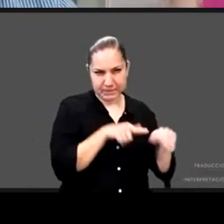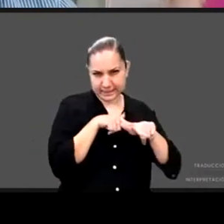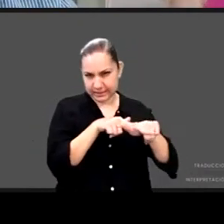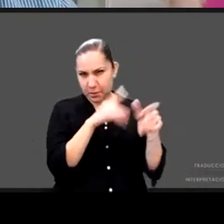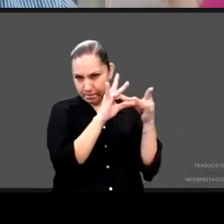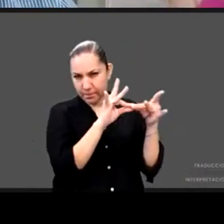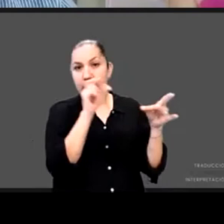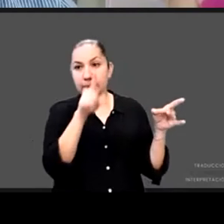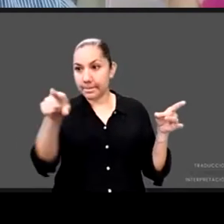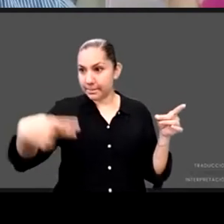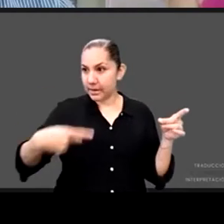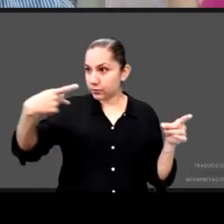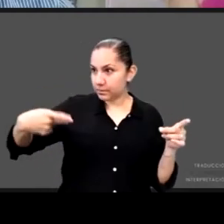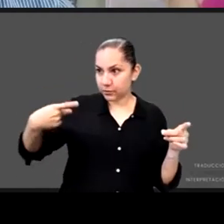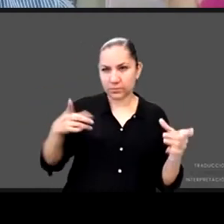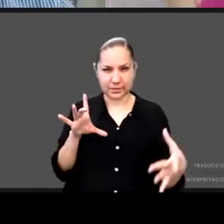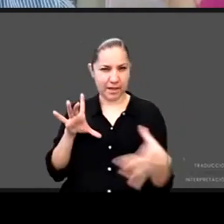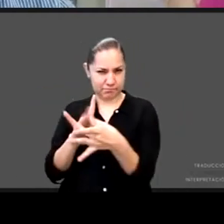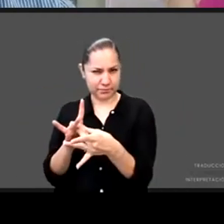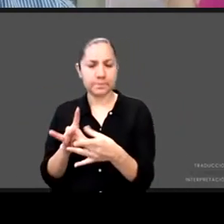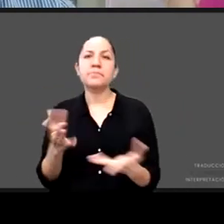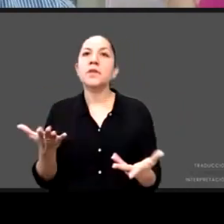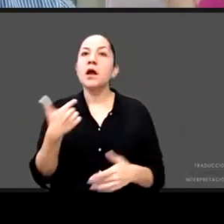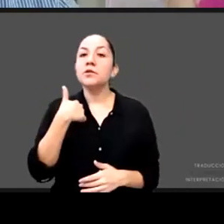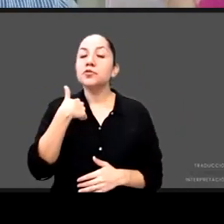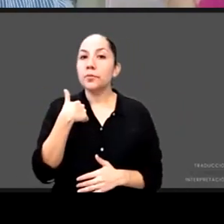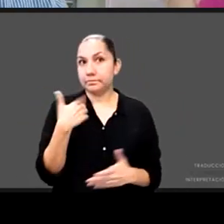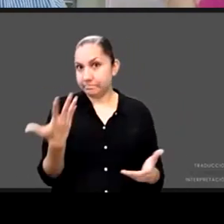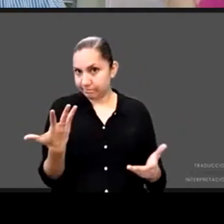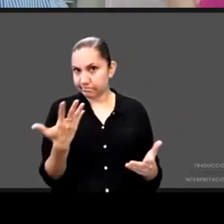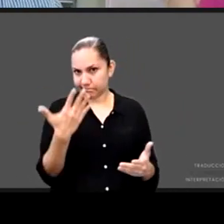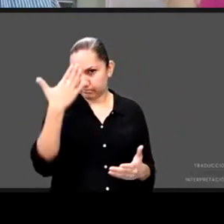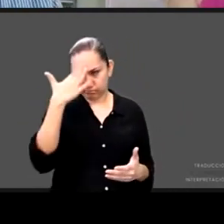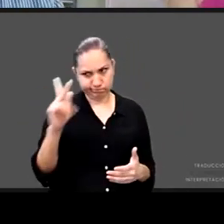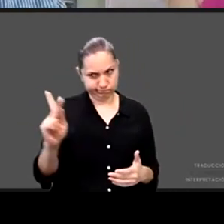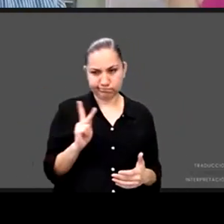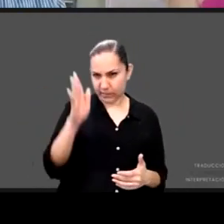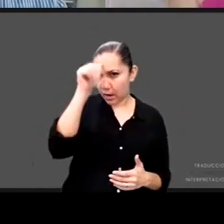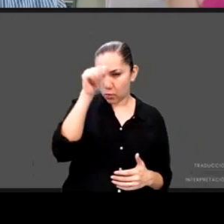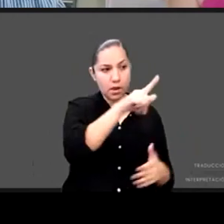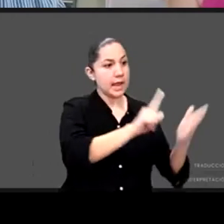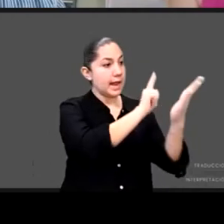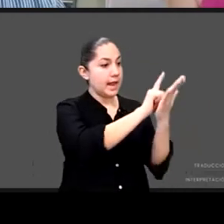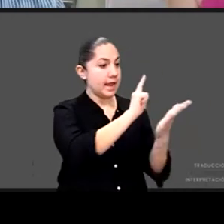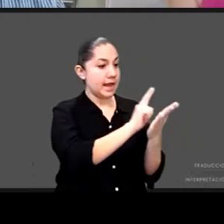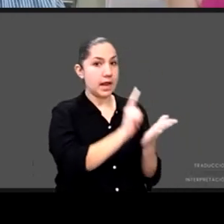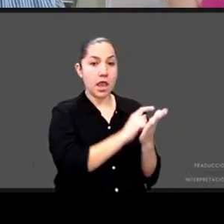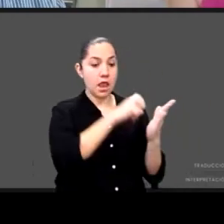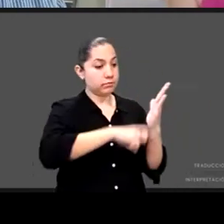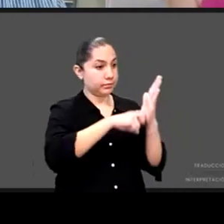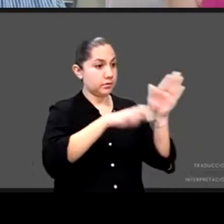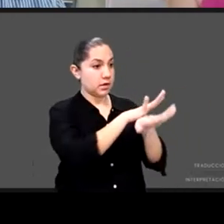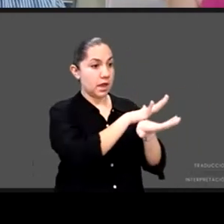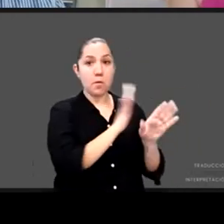estoy de acuerdo en que la legislación no cambia la realidad del país. Ninguna legislación lo ha hecho solamente por el